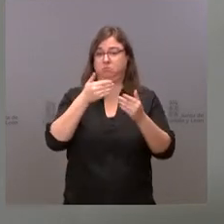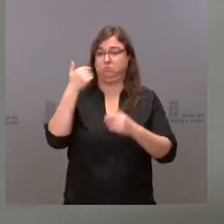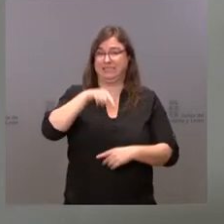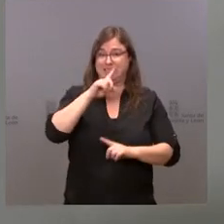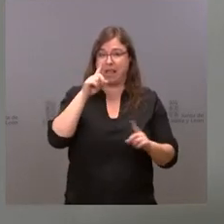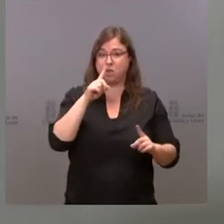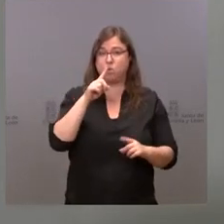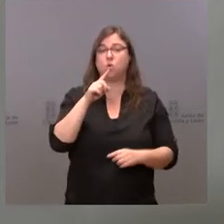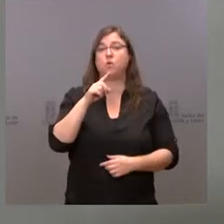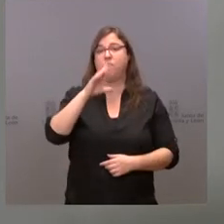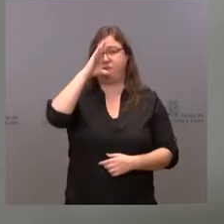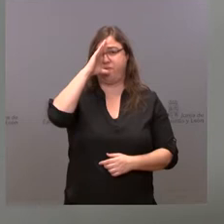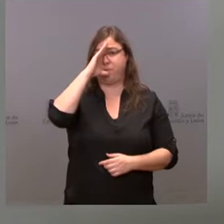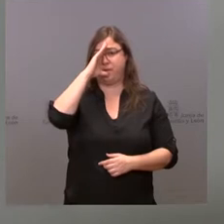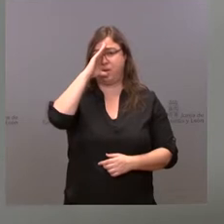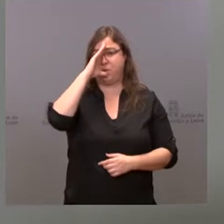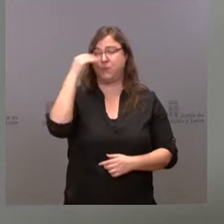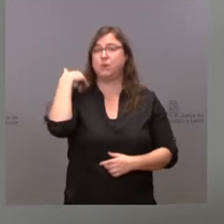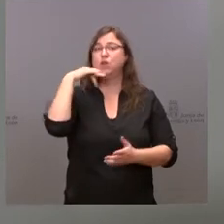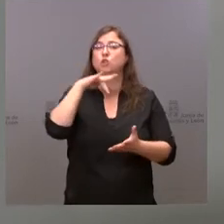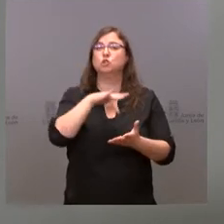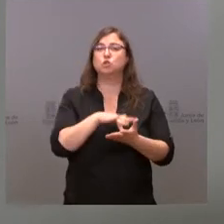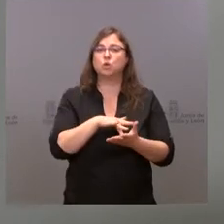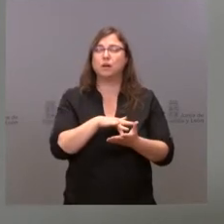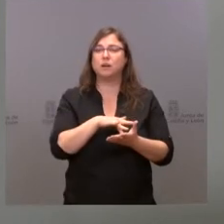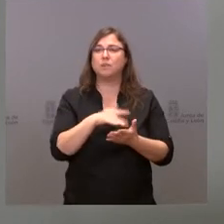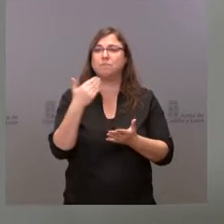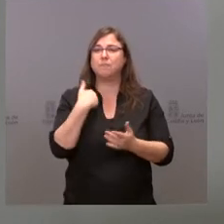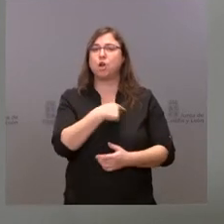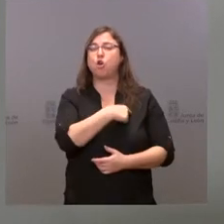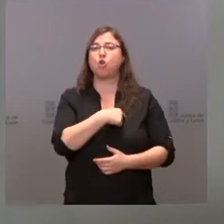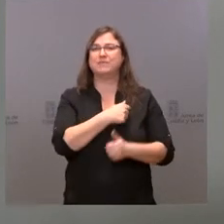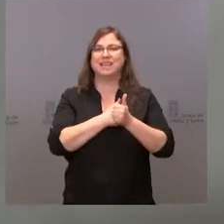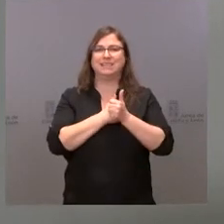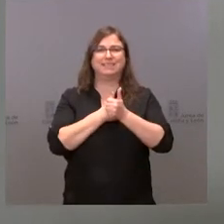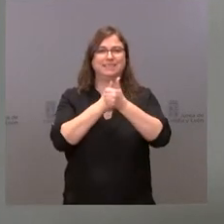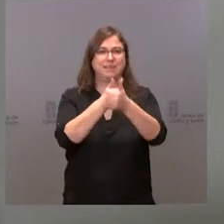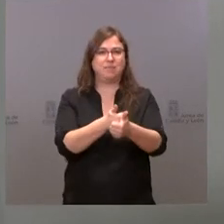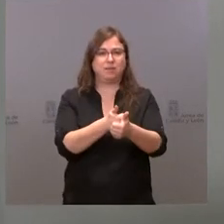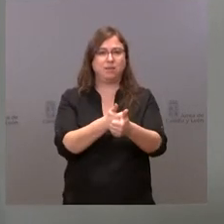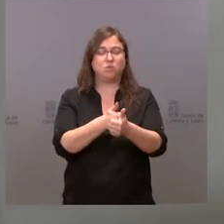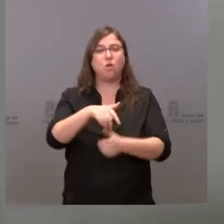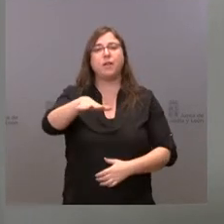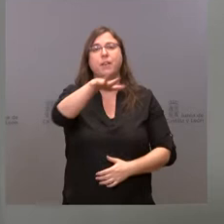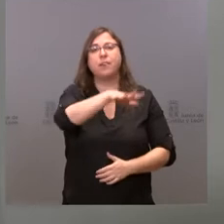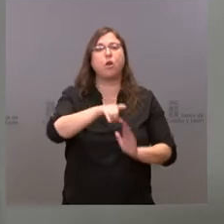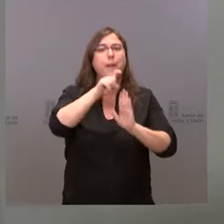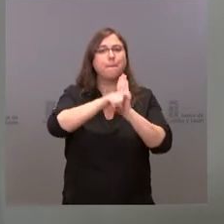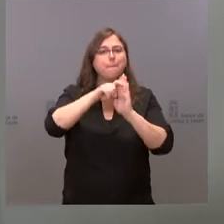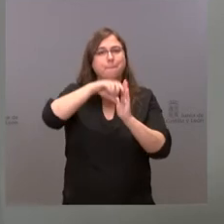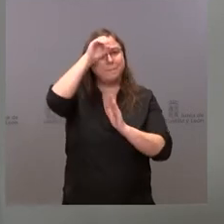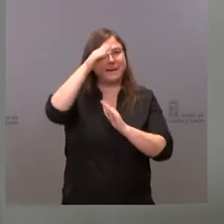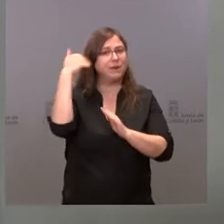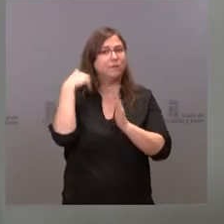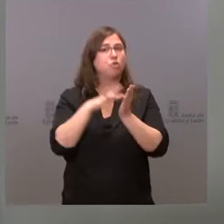en la sesión celebrada de este comité de seguimiento de cuencas mineras establecimos que